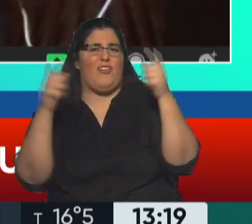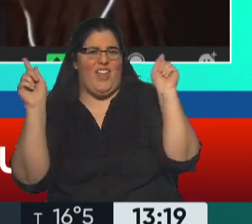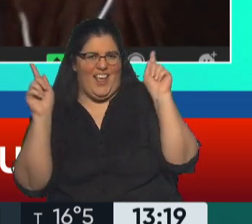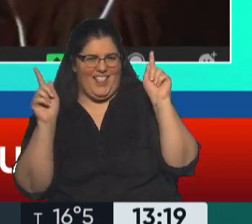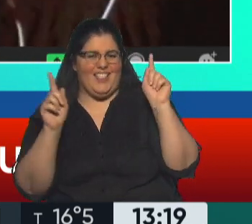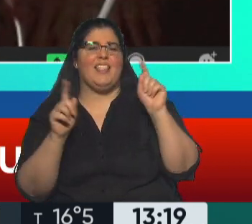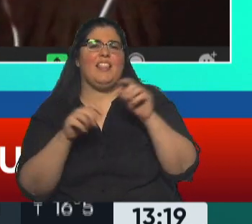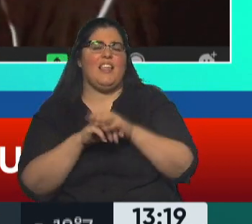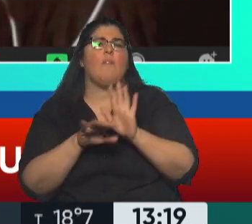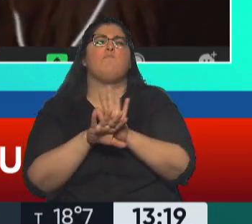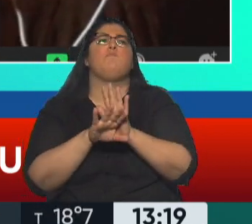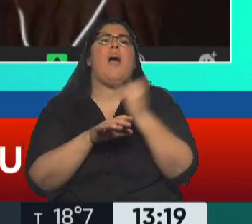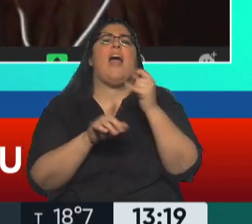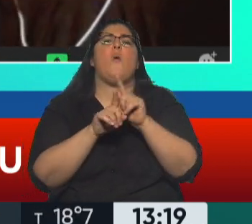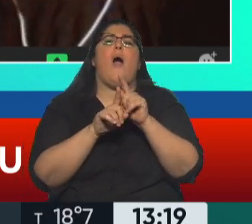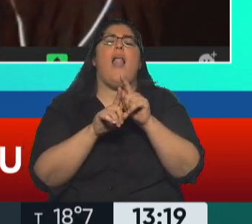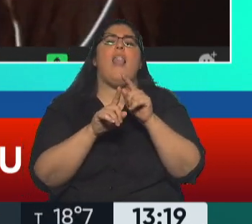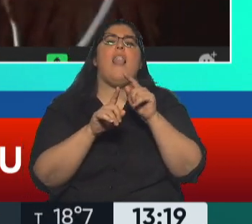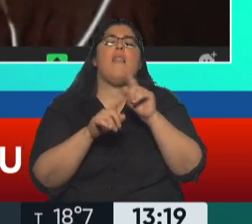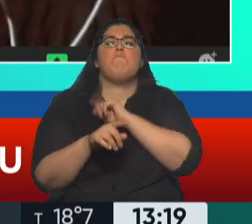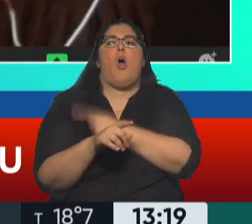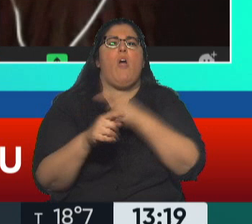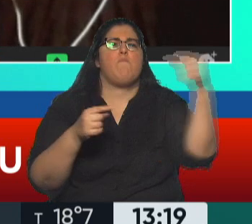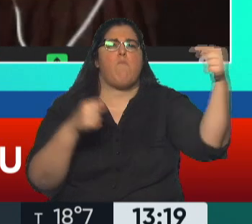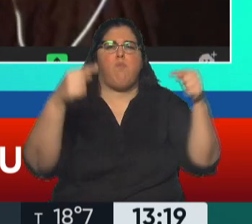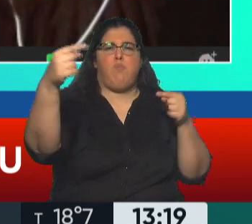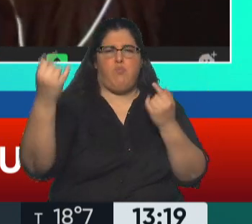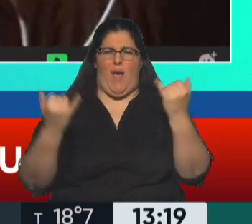más multipolar y no unipolar.